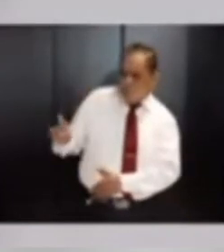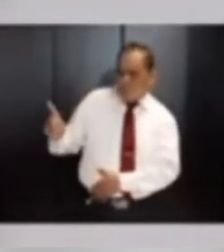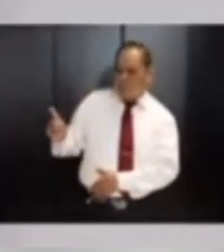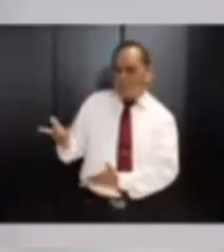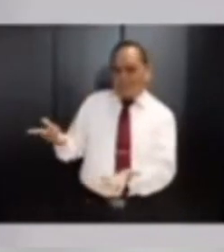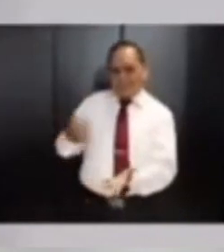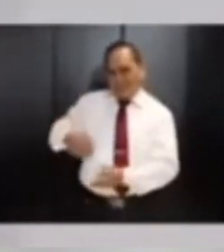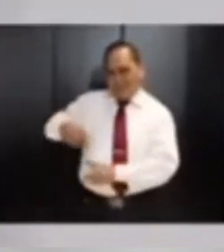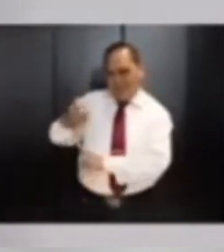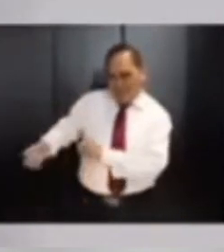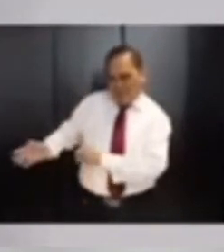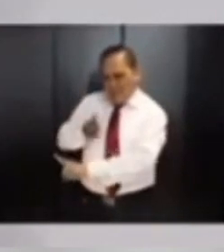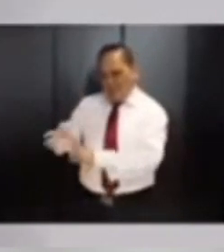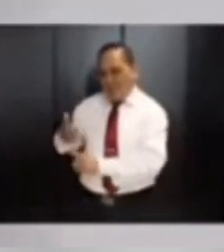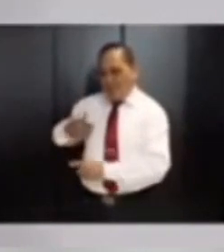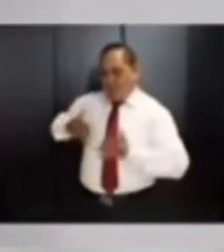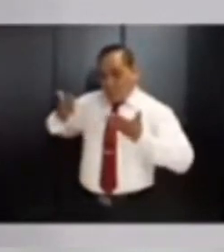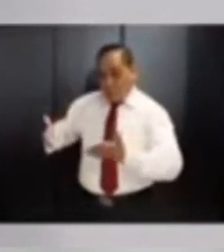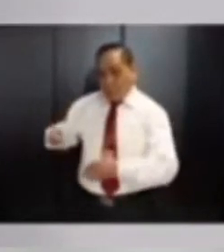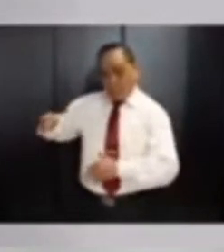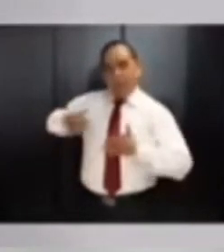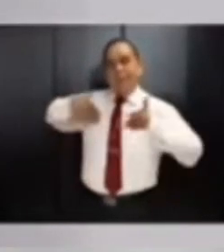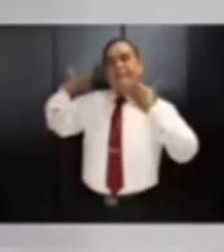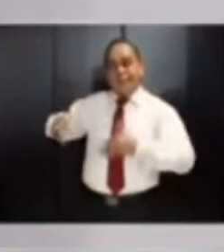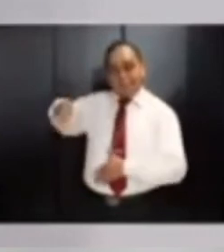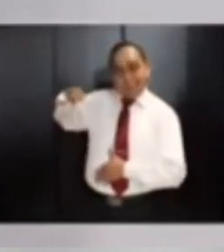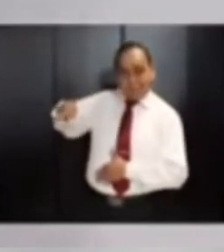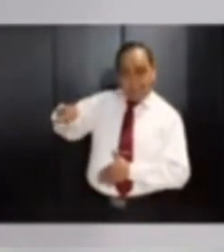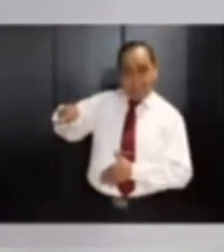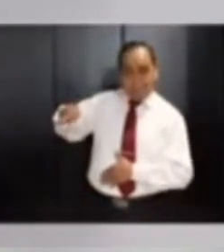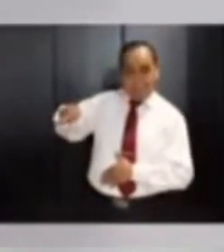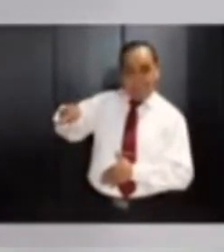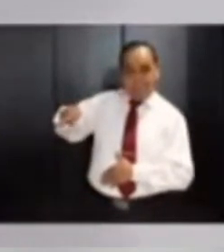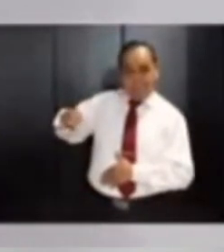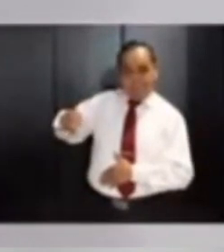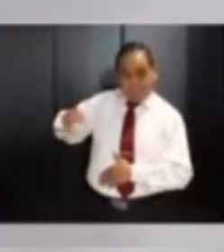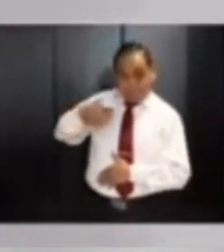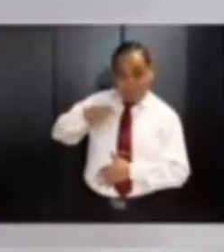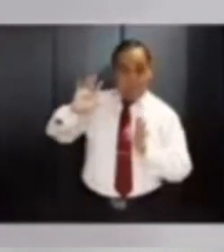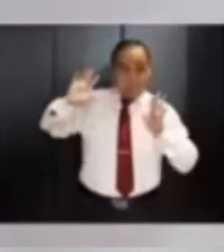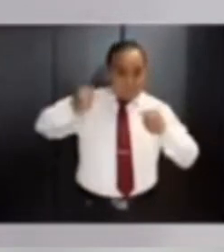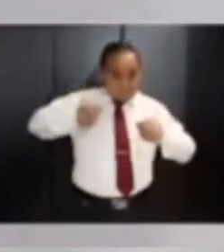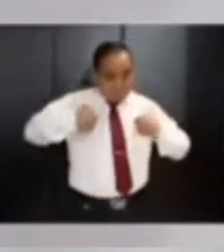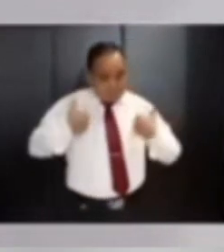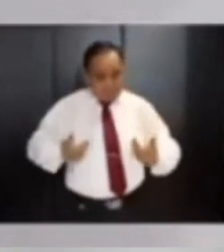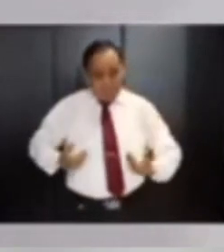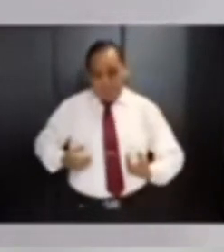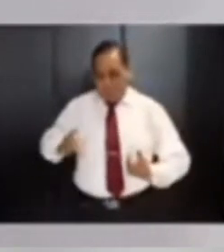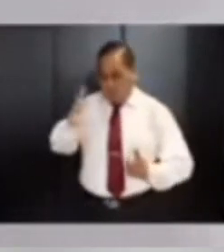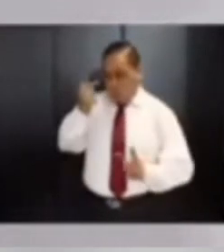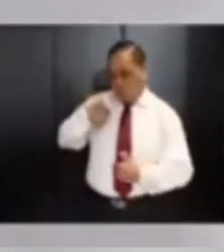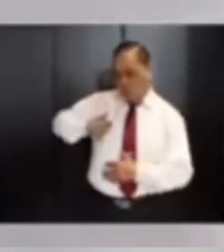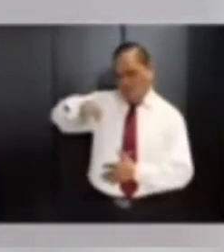quiero hacer chicas porque soy muy confiable cuando millones tengo la conciencia de cómo usted más ok atrás y sólo no crean que ver la cara